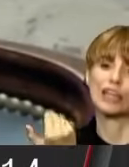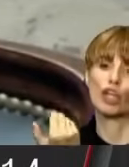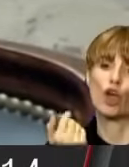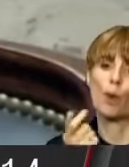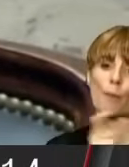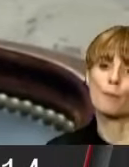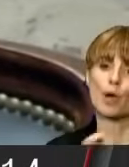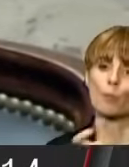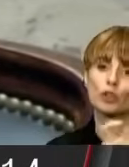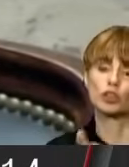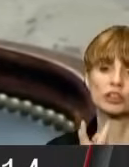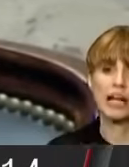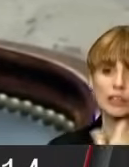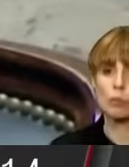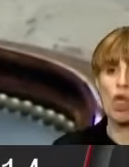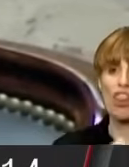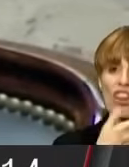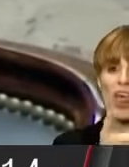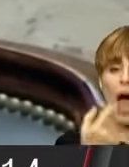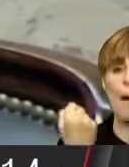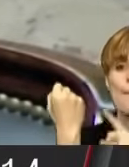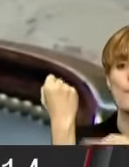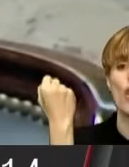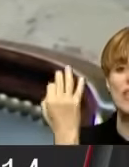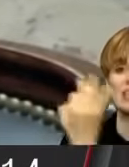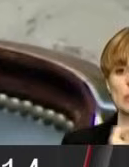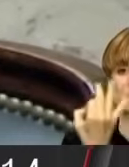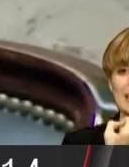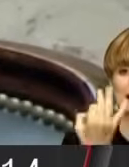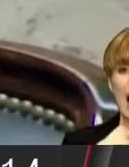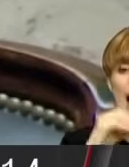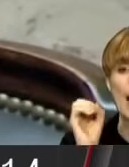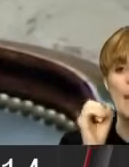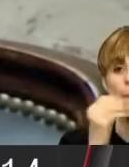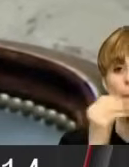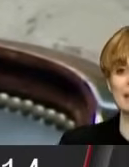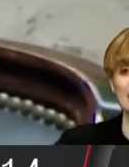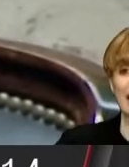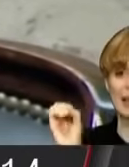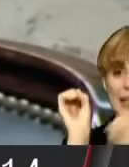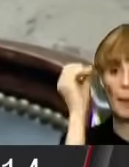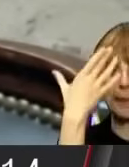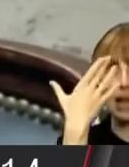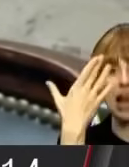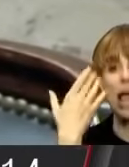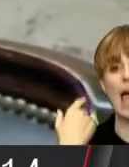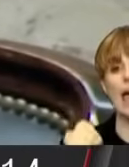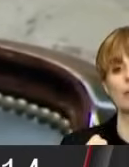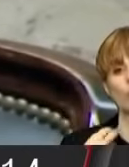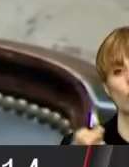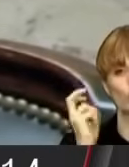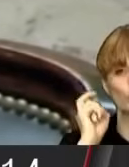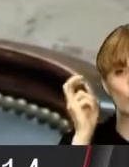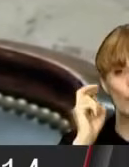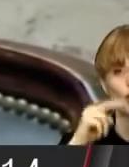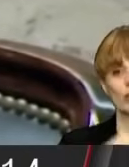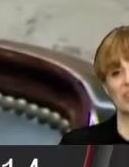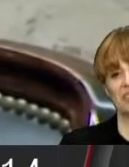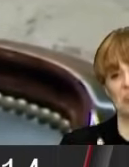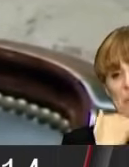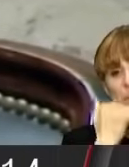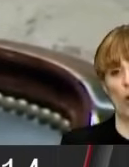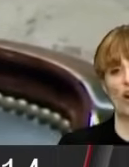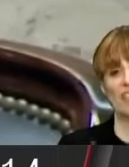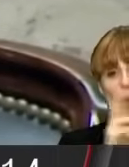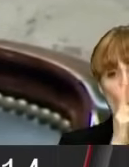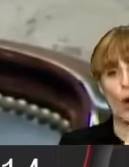totalmente las facultades al presidente de la Nación para que diga que si el ruido que hay significa lo que le importa, que las